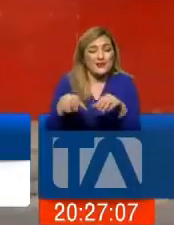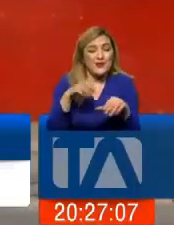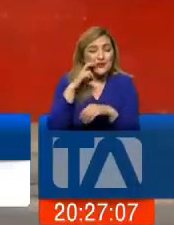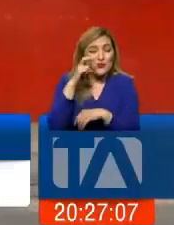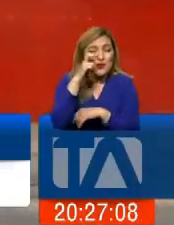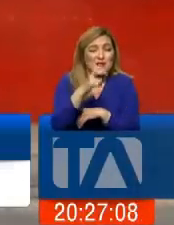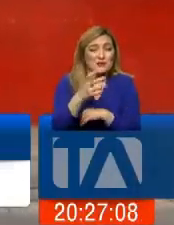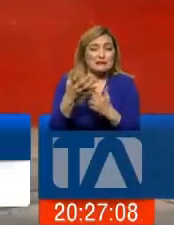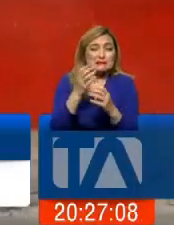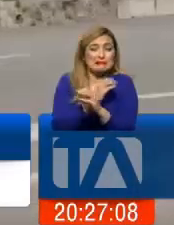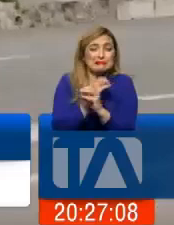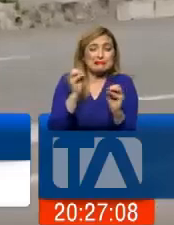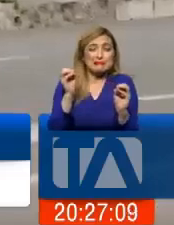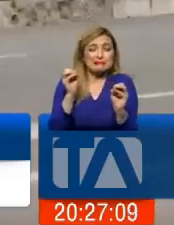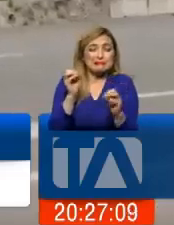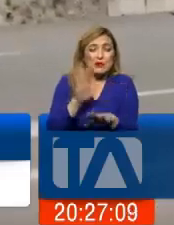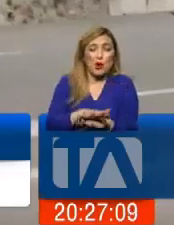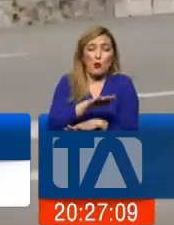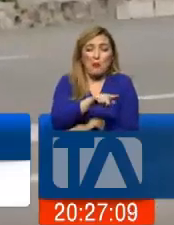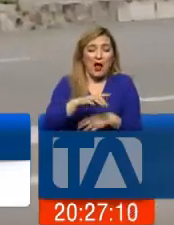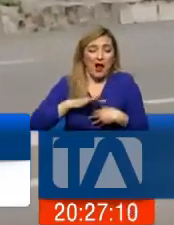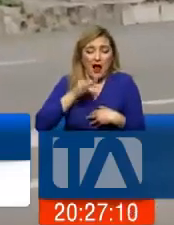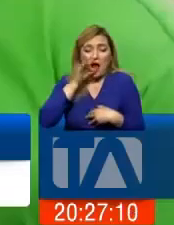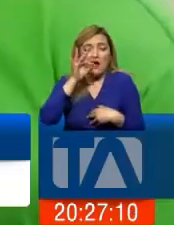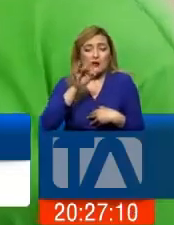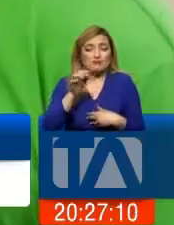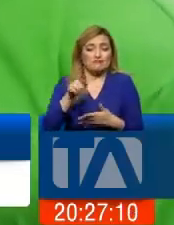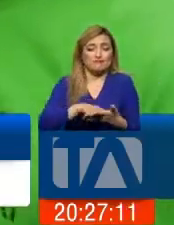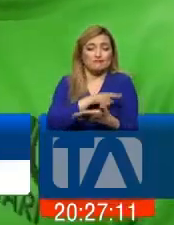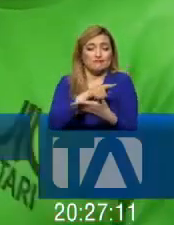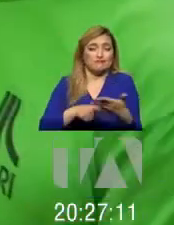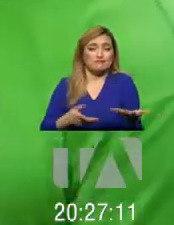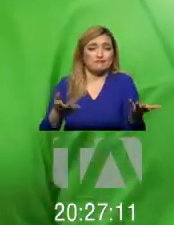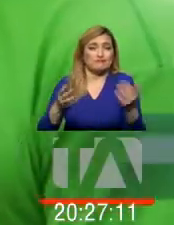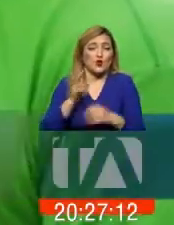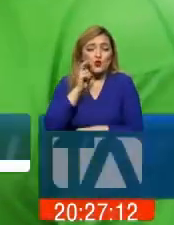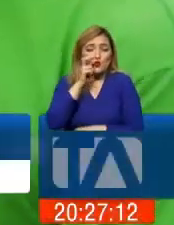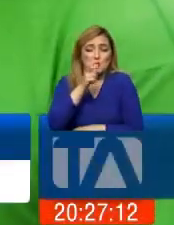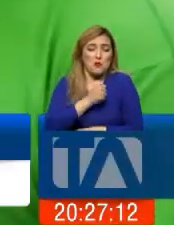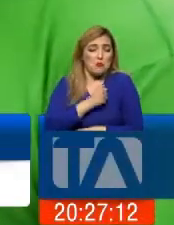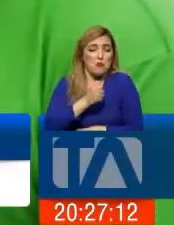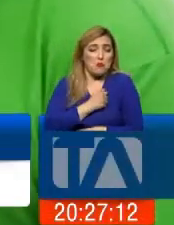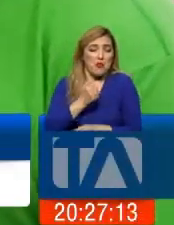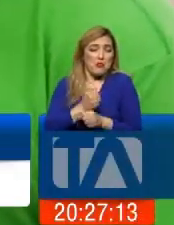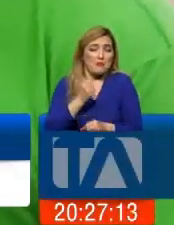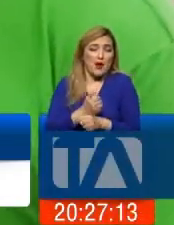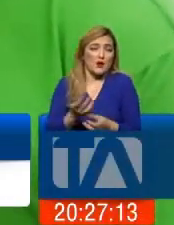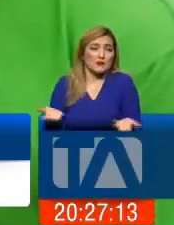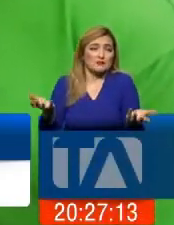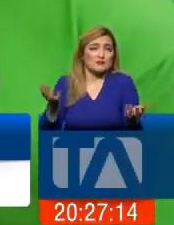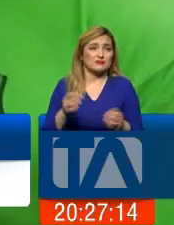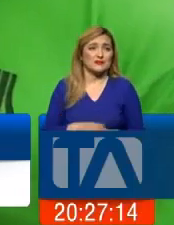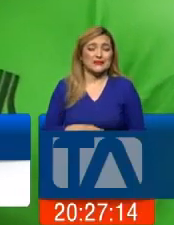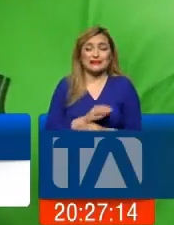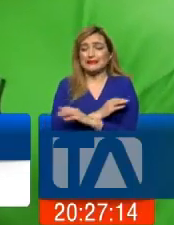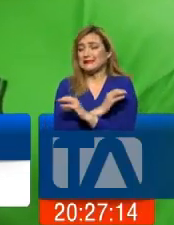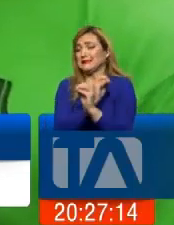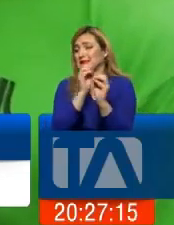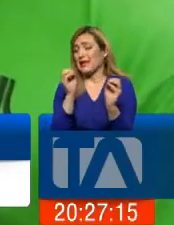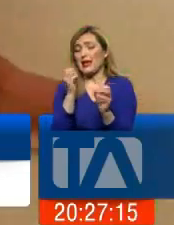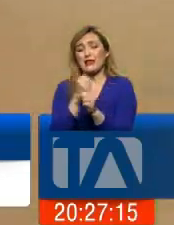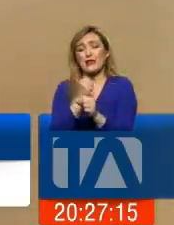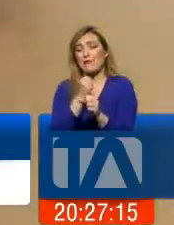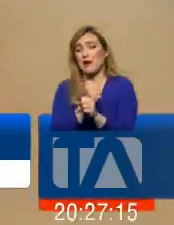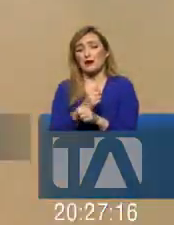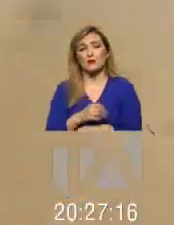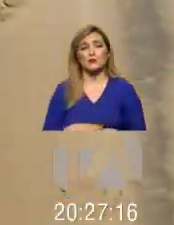de la pandemia, desapareció. Como medida de prevención se prohibió. Nosotros que vivimos del turismo, mira esto de aquí, no vamos a tener nada para poder